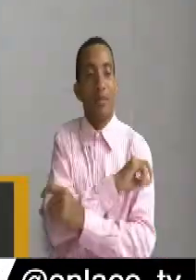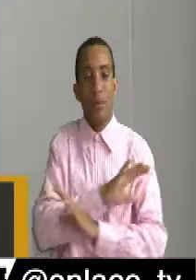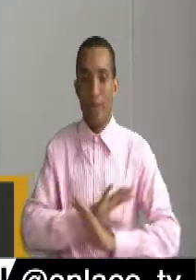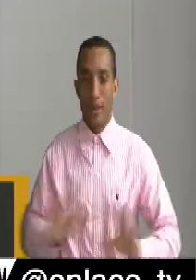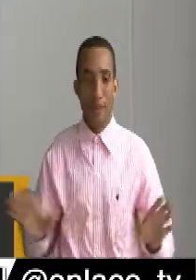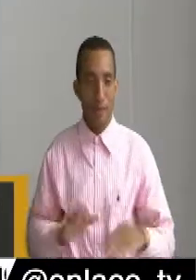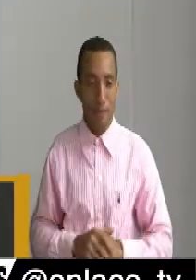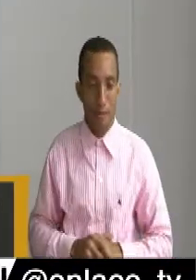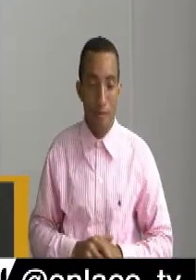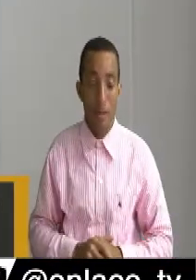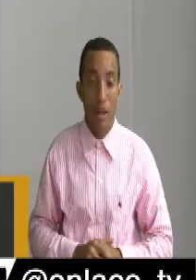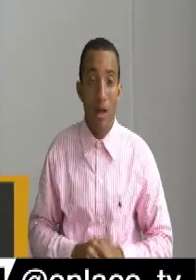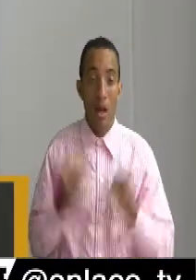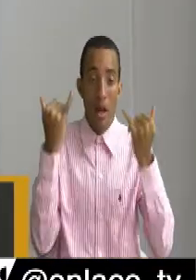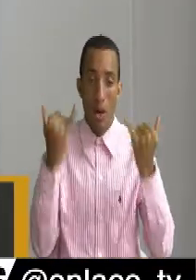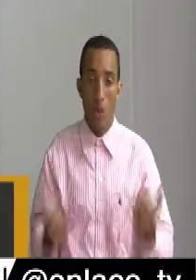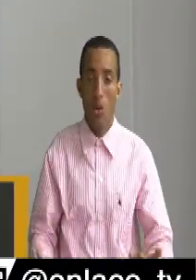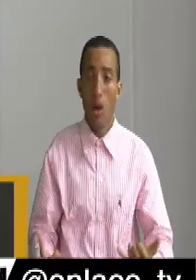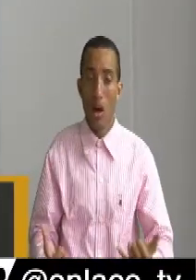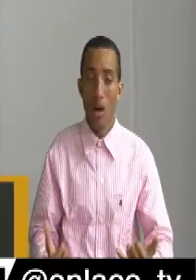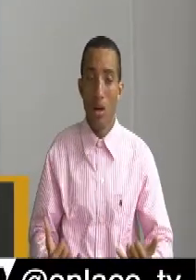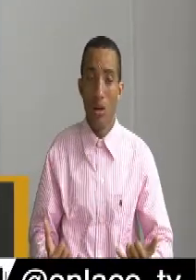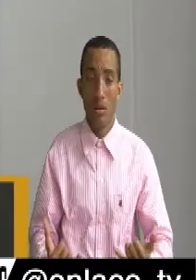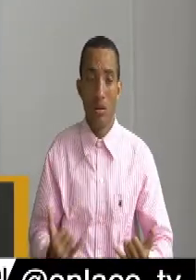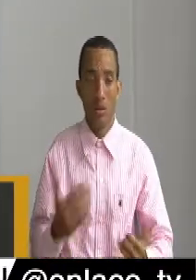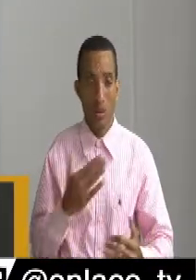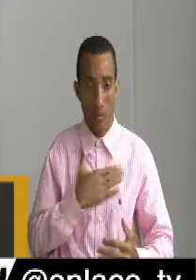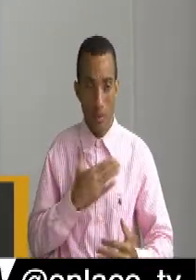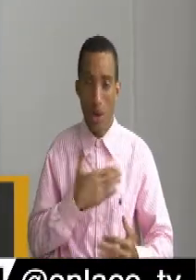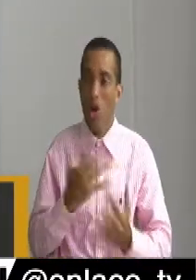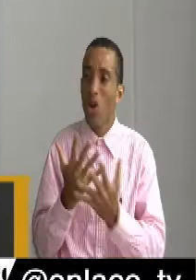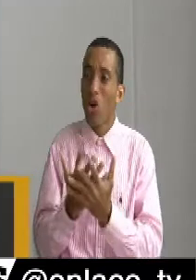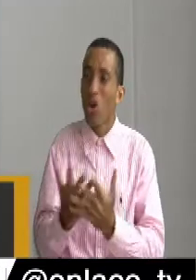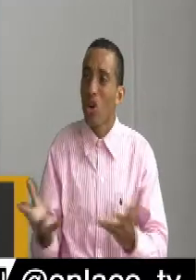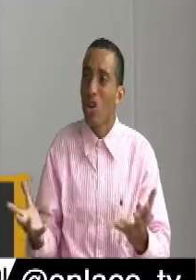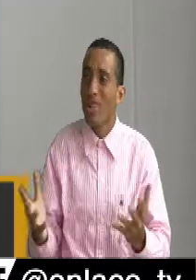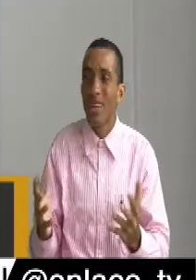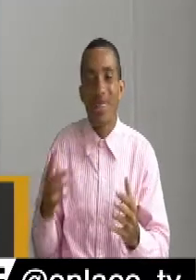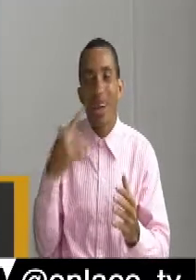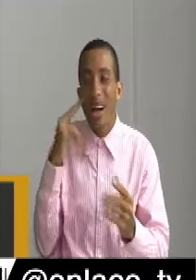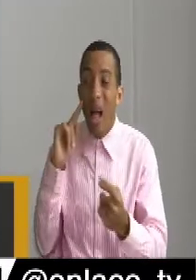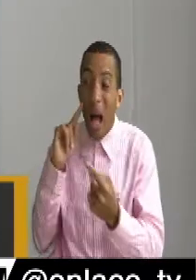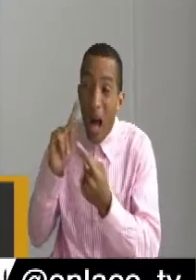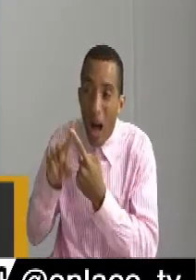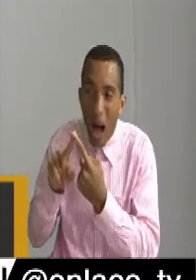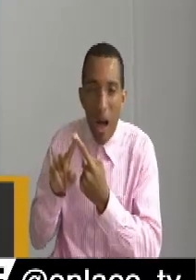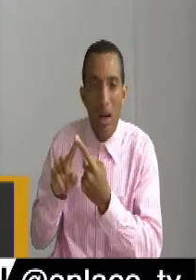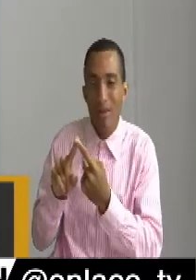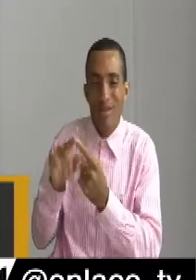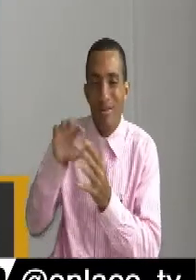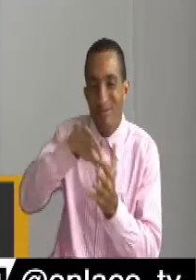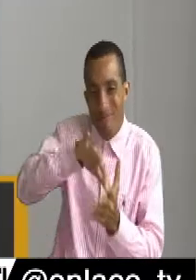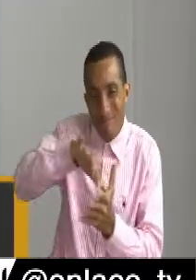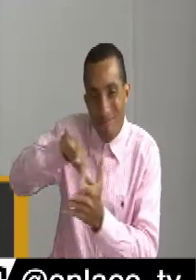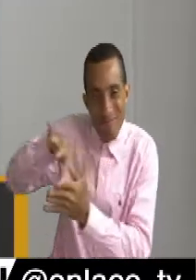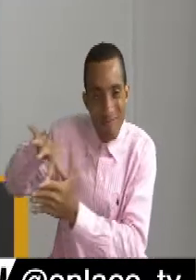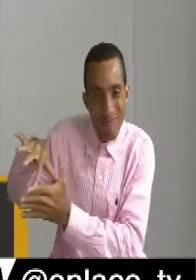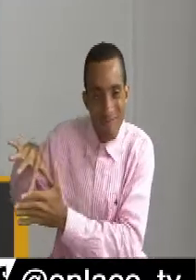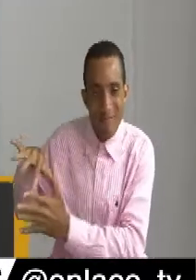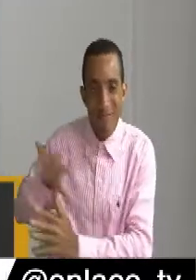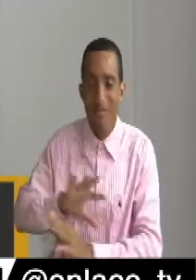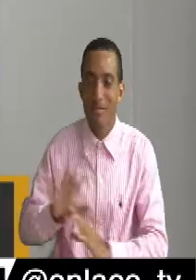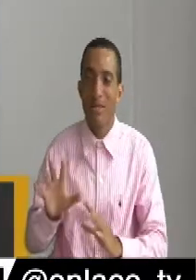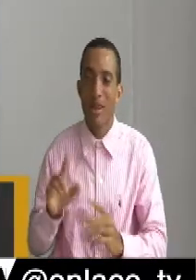vida, que en este momento para mí las cosas materiales dejaron de ser importantes, y llevo